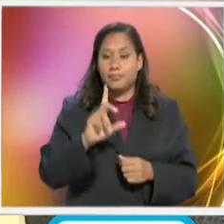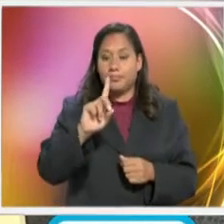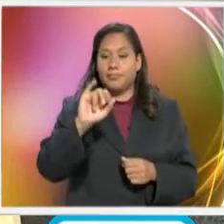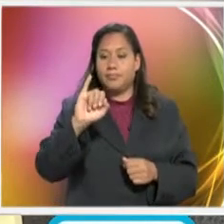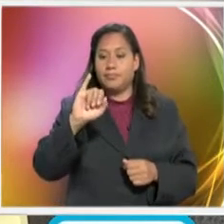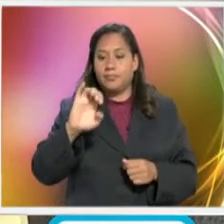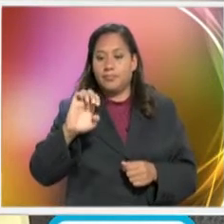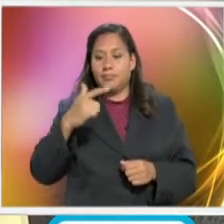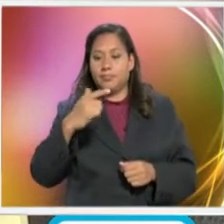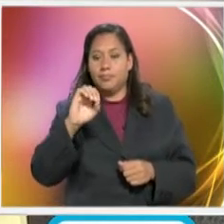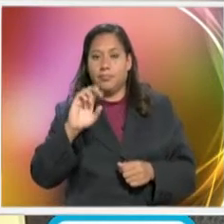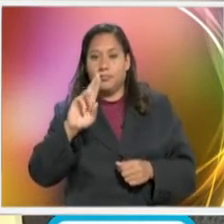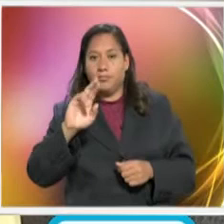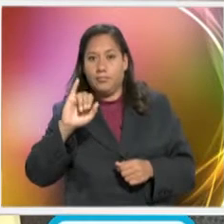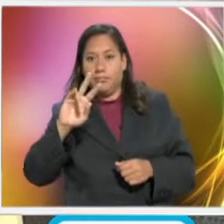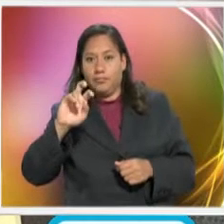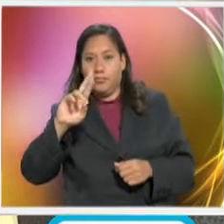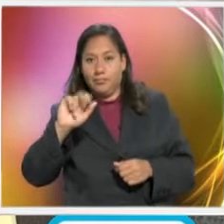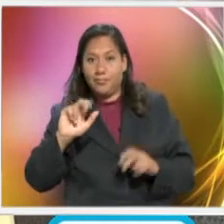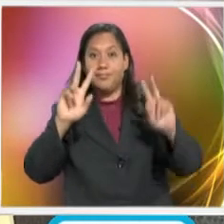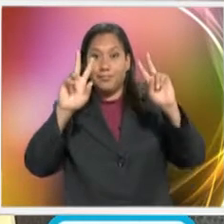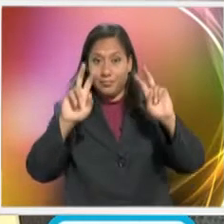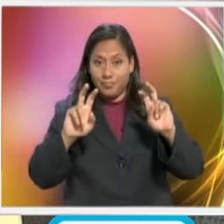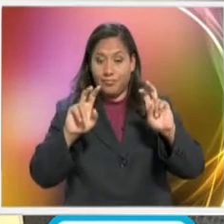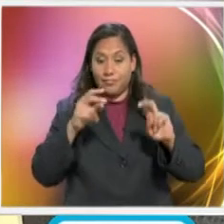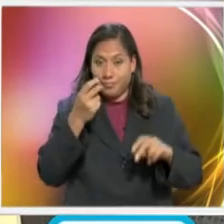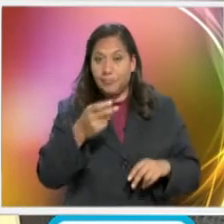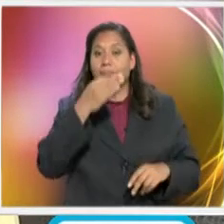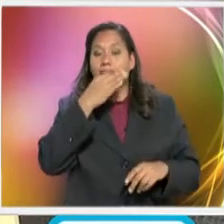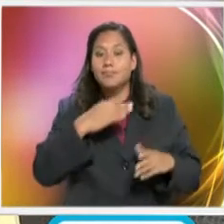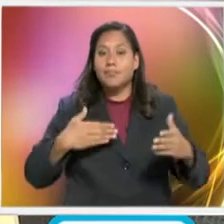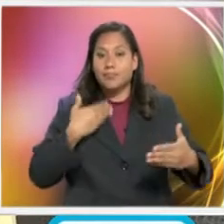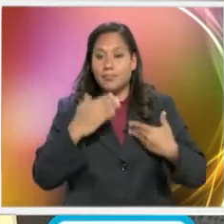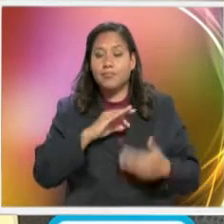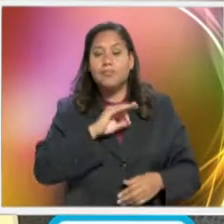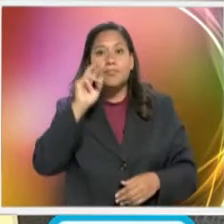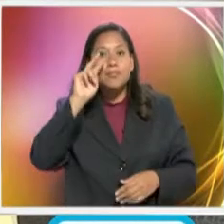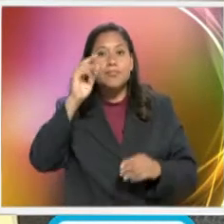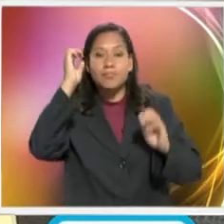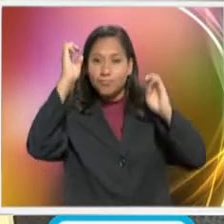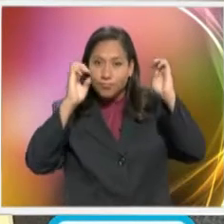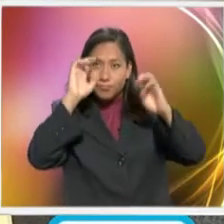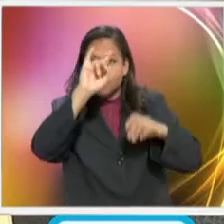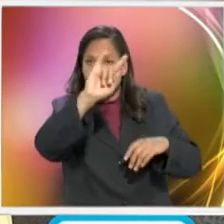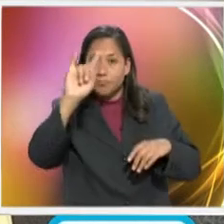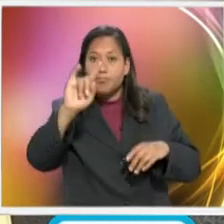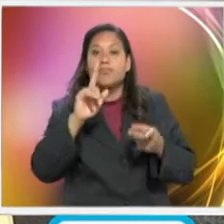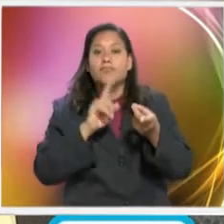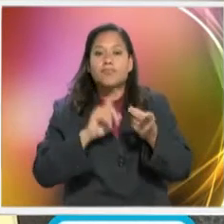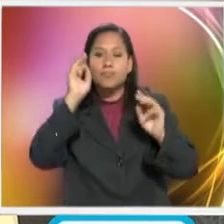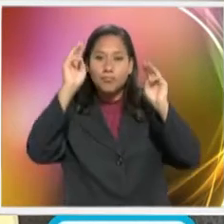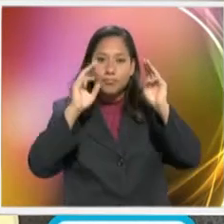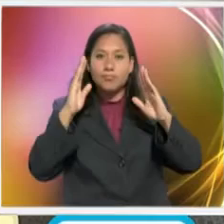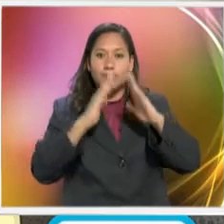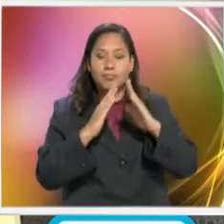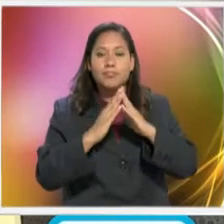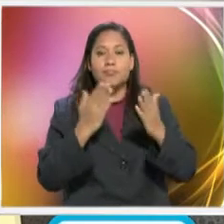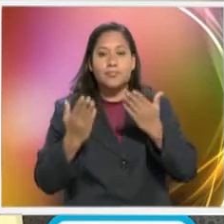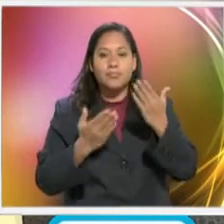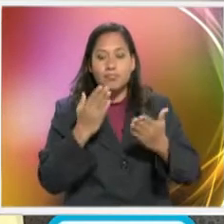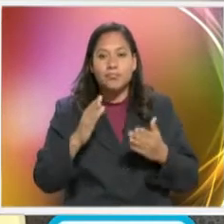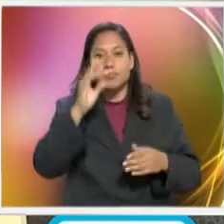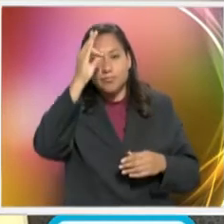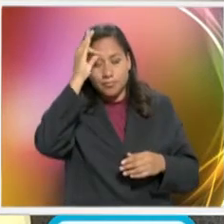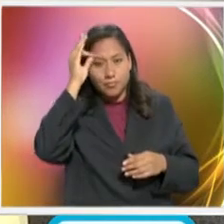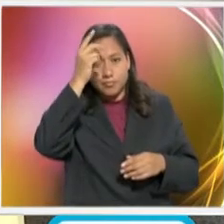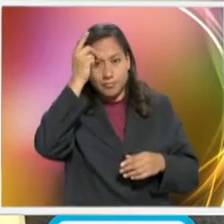Rivera. Actualmente, dentro del marco de esta celebración, podemos disfrutar de una exposición que se encuentra en el Museo Casa Estudio Diego Rivera y Frida